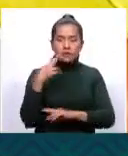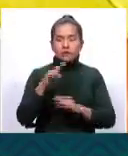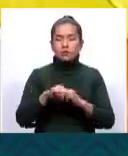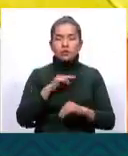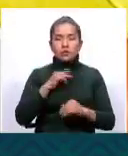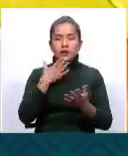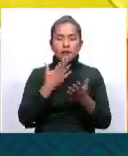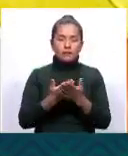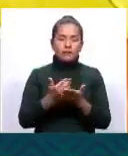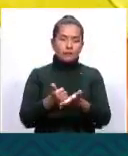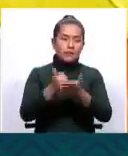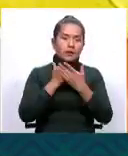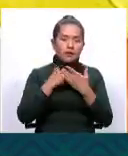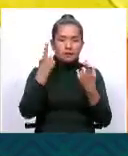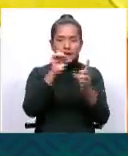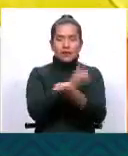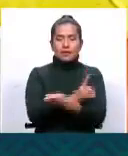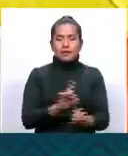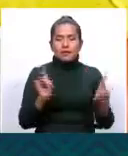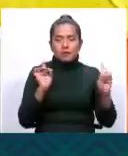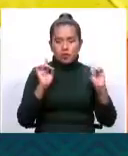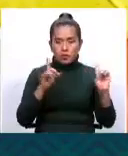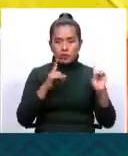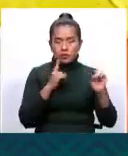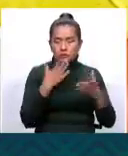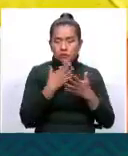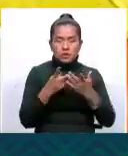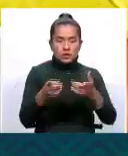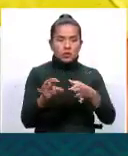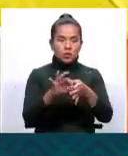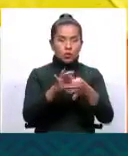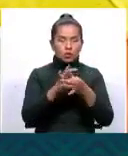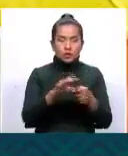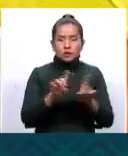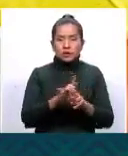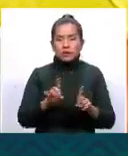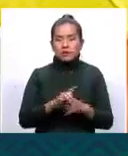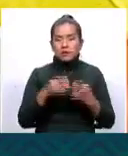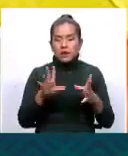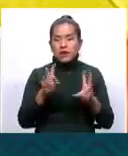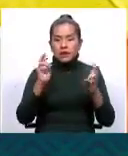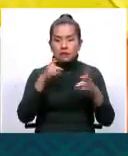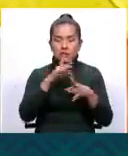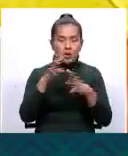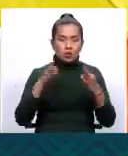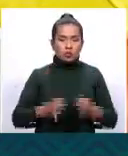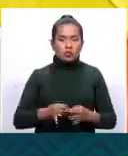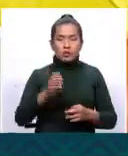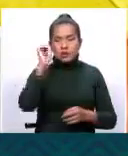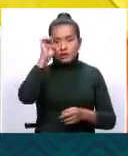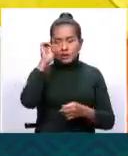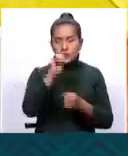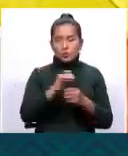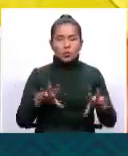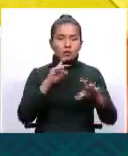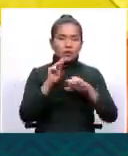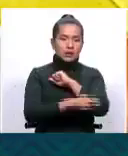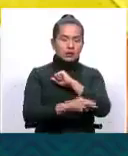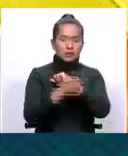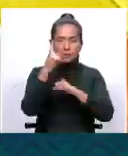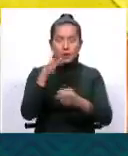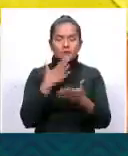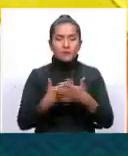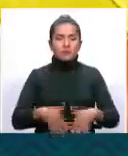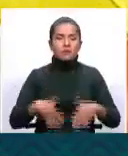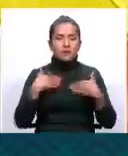permitido recuperar nuestra democracia y es la unidad lo que va a permitir la consolidación de un Estado plurinacional digno, soberano y para el vivir bien